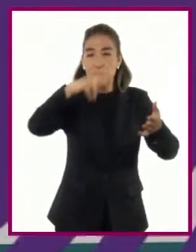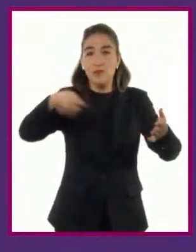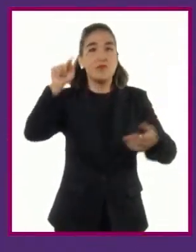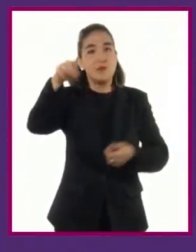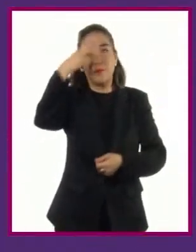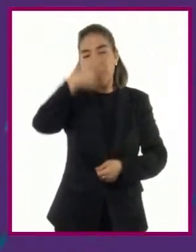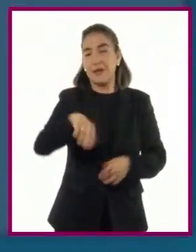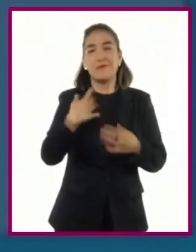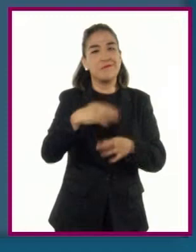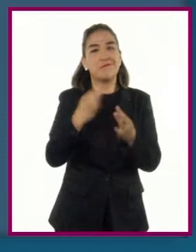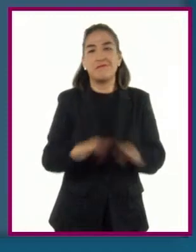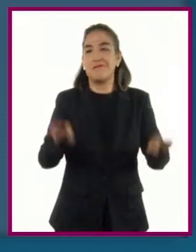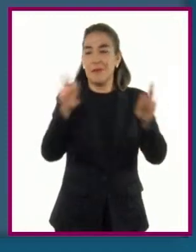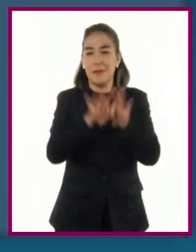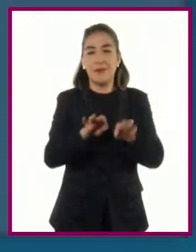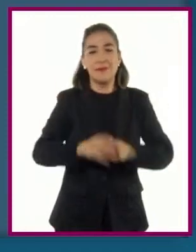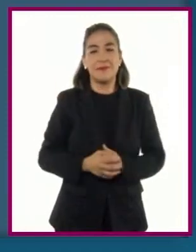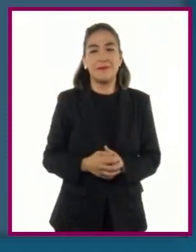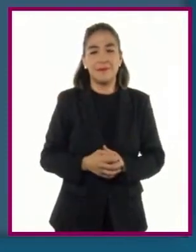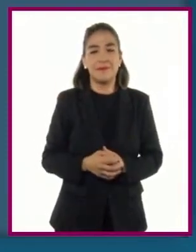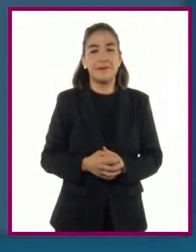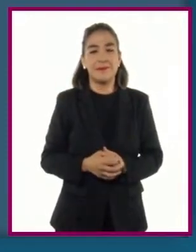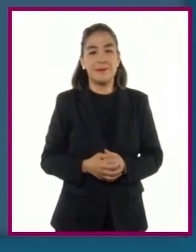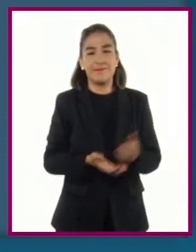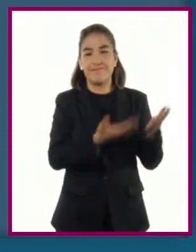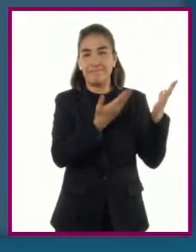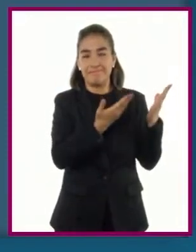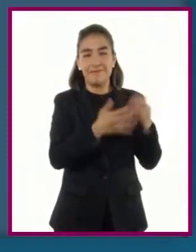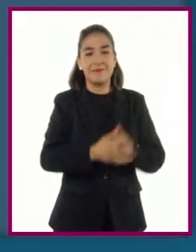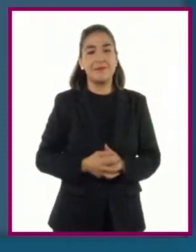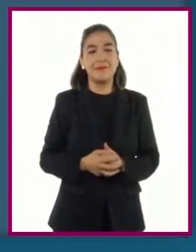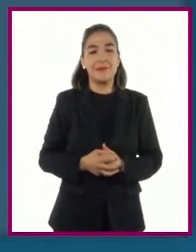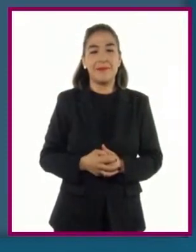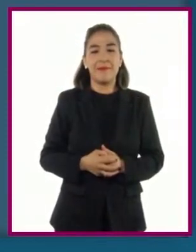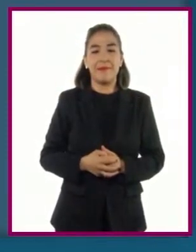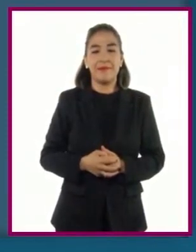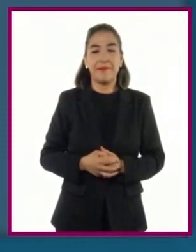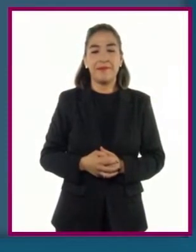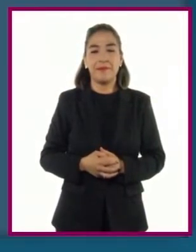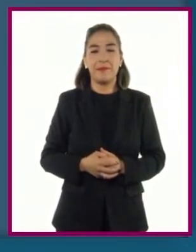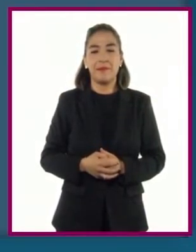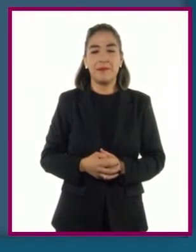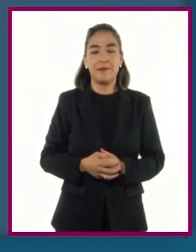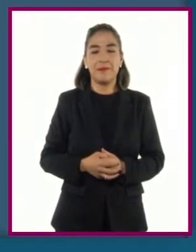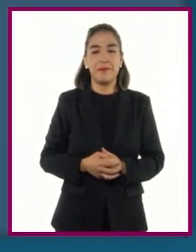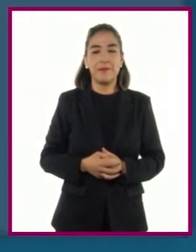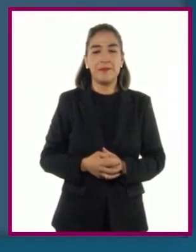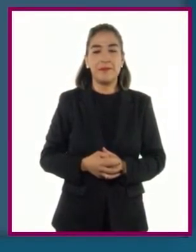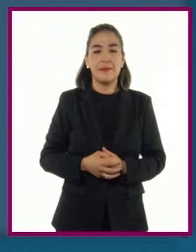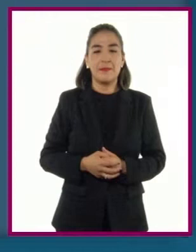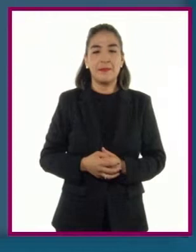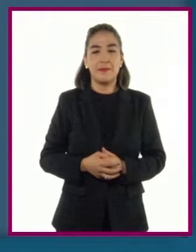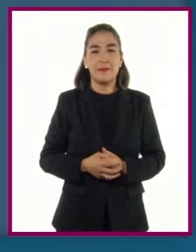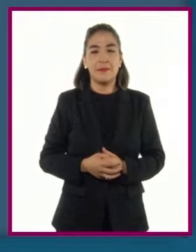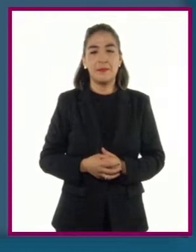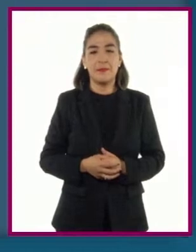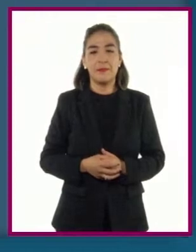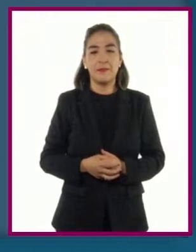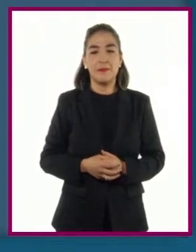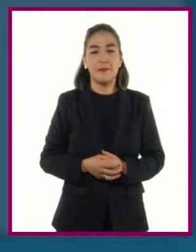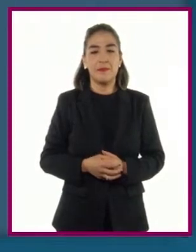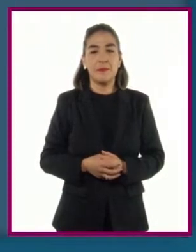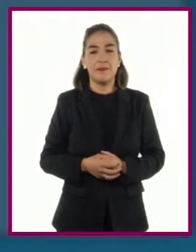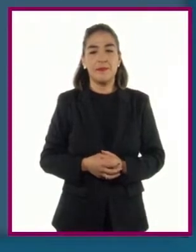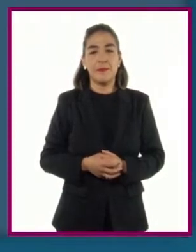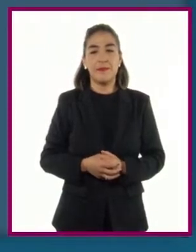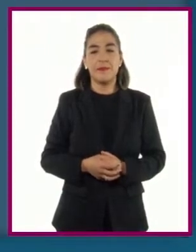extraordinario. No creo en la inspiración. Hay que ejecutar el oficio como un artesano. La técnica se